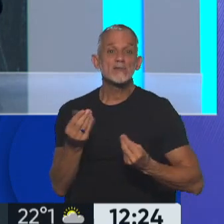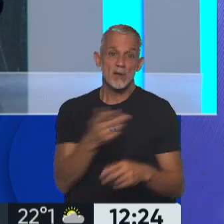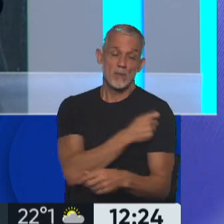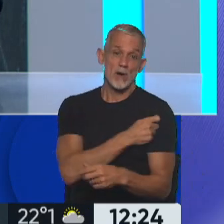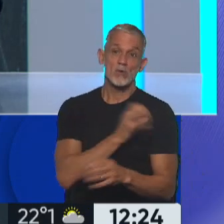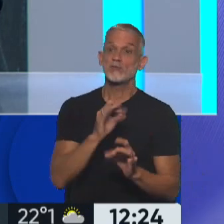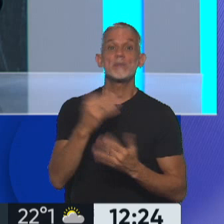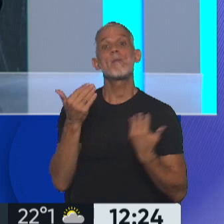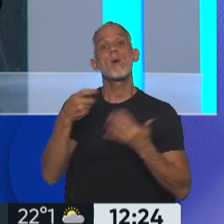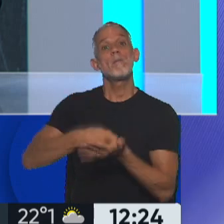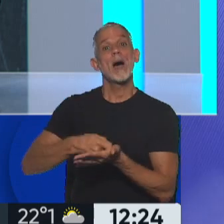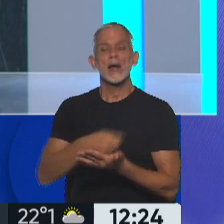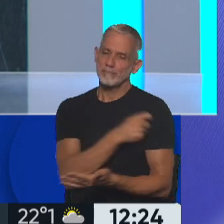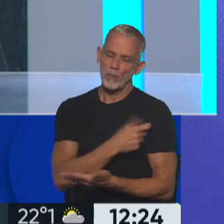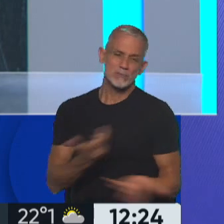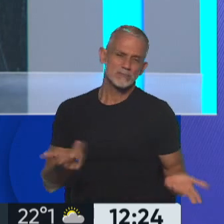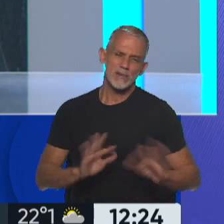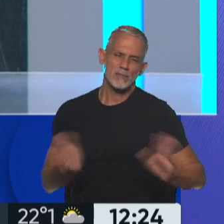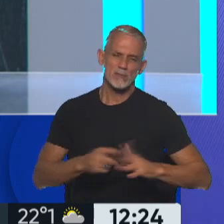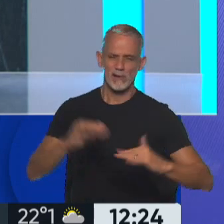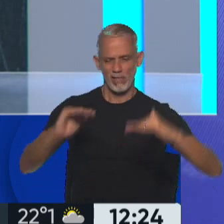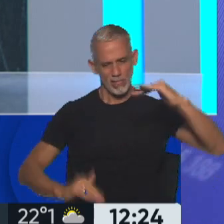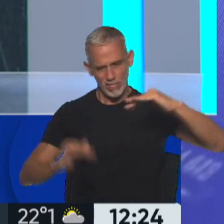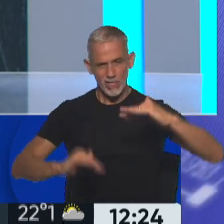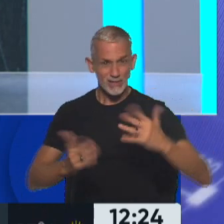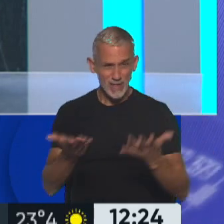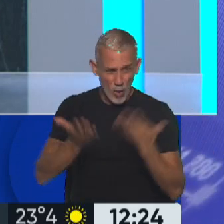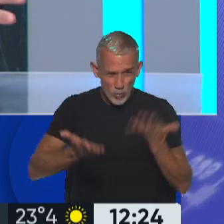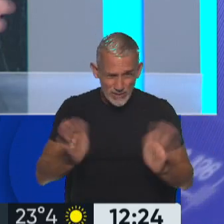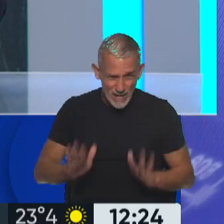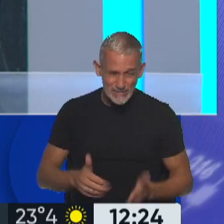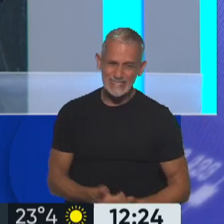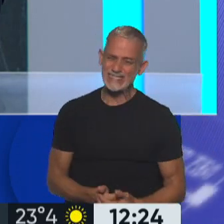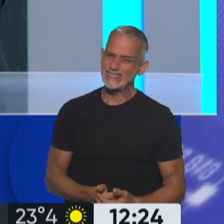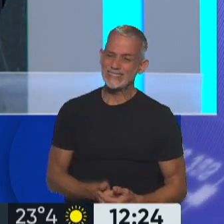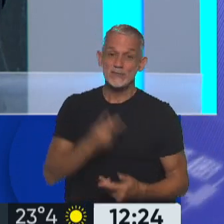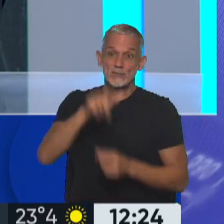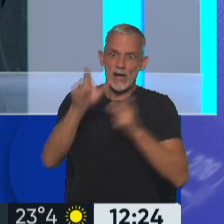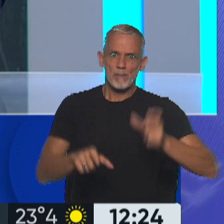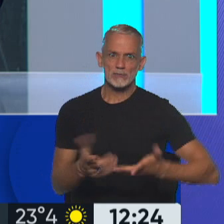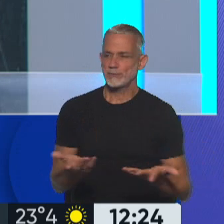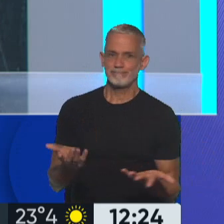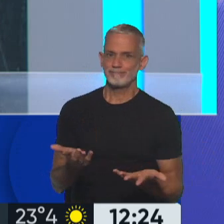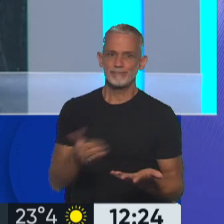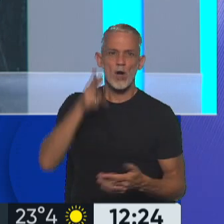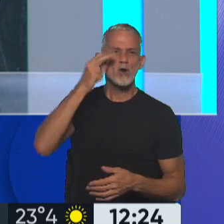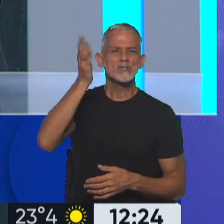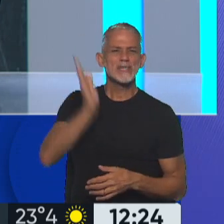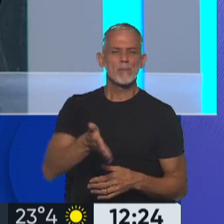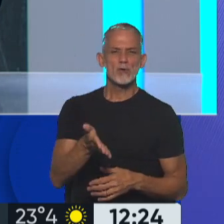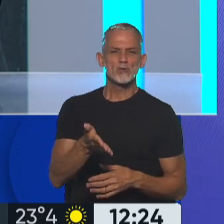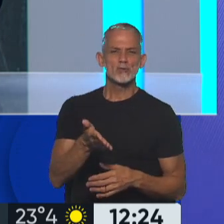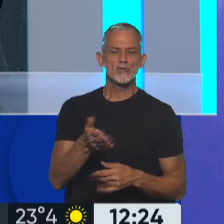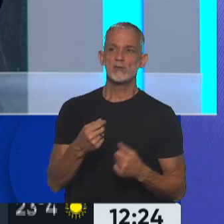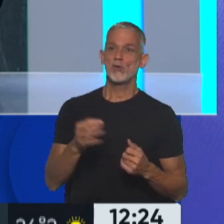vacunar quien pueda pagar la vacuna. Sí. Eso es una injusticia que yo no sé cómo decirlo. Digamos, si alguien que se queda 80% de